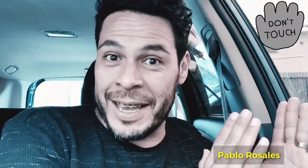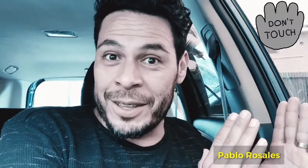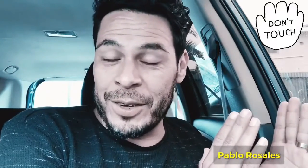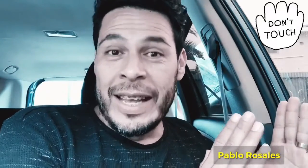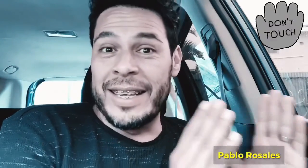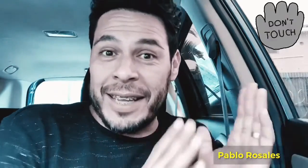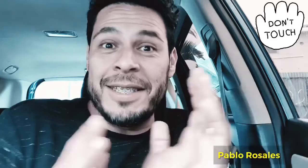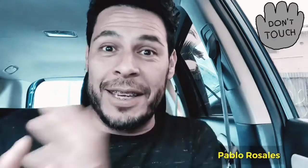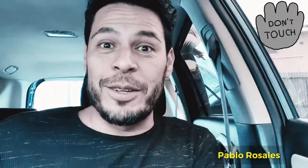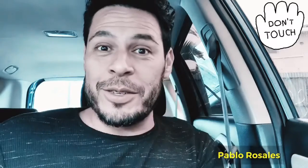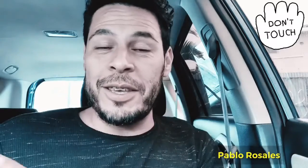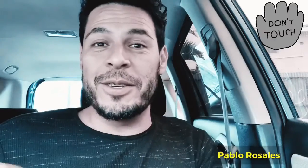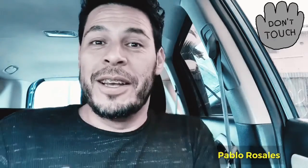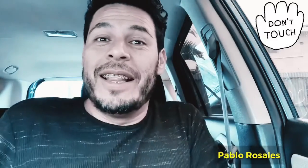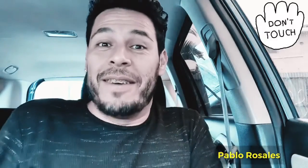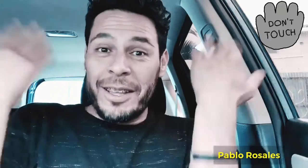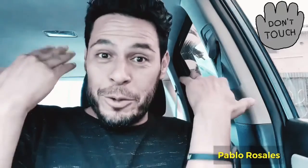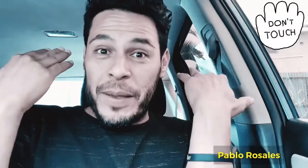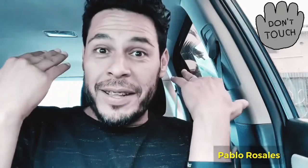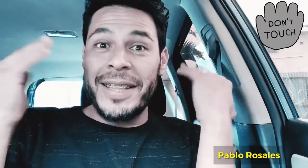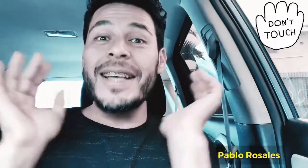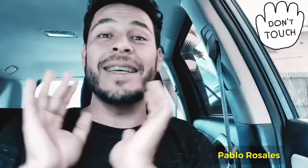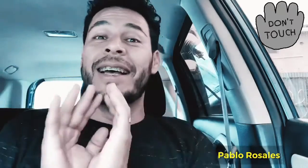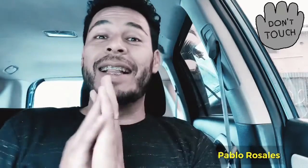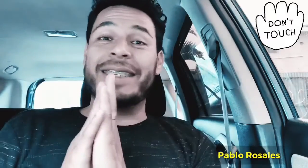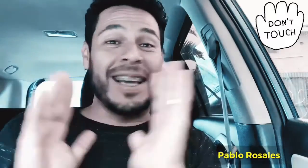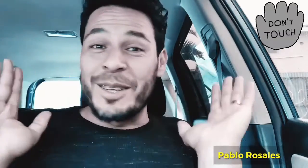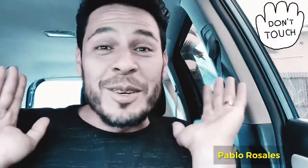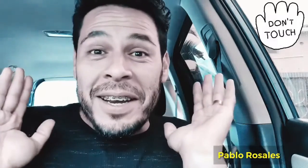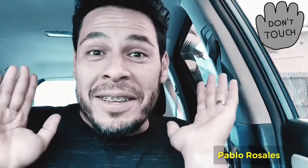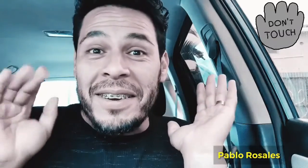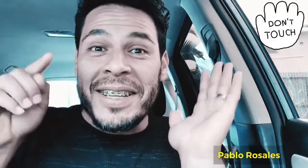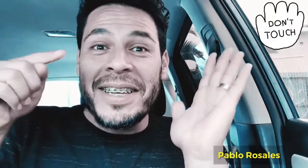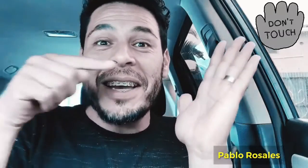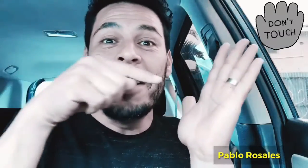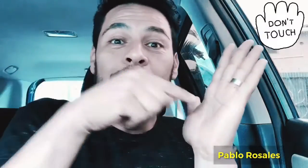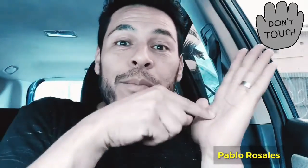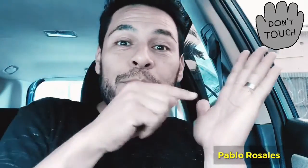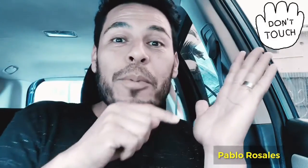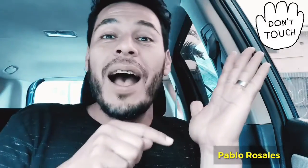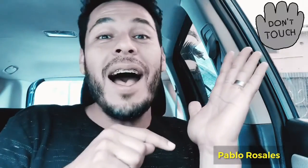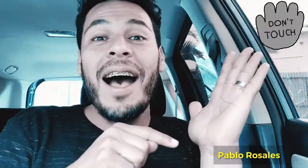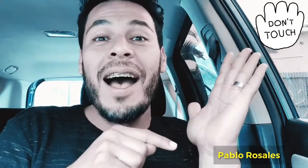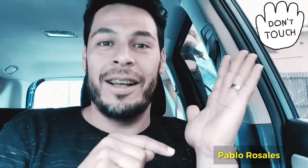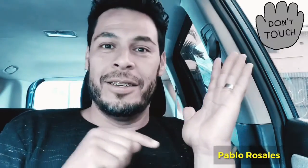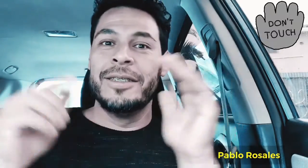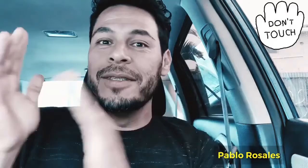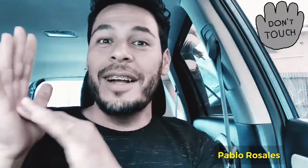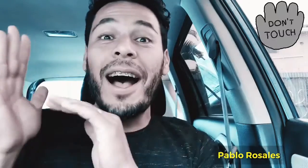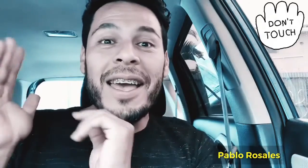están enseñando. Le están diciendo a los niños, levanta tus piernitas, las chicas solo quieren divertirse. ¡Pup! ¡Ja, ja,